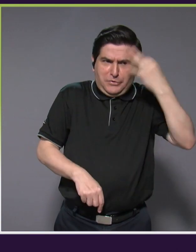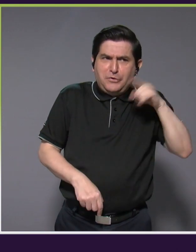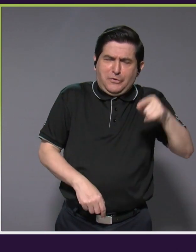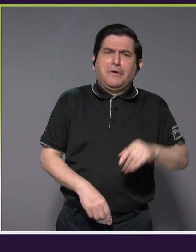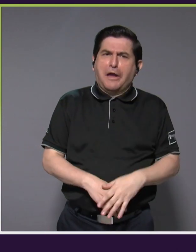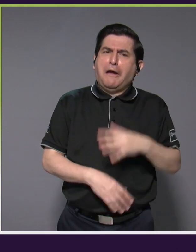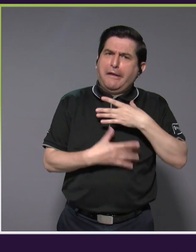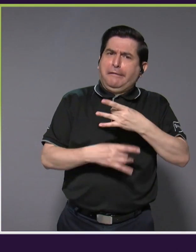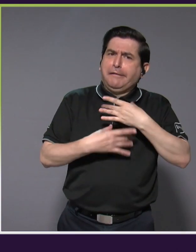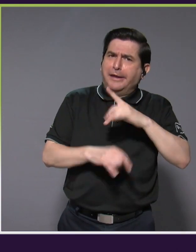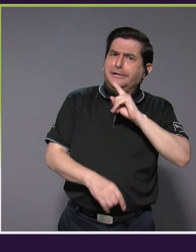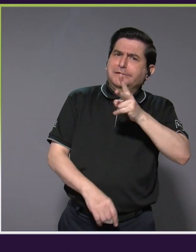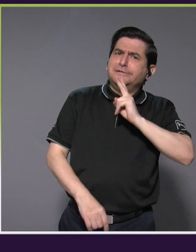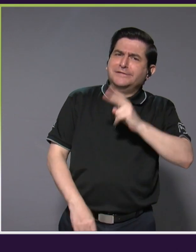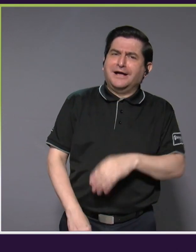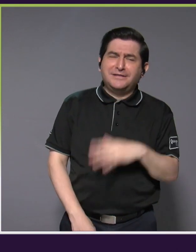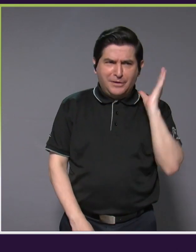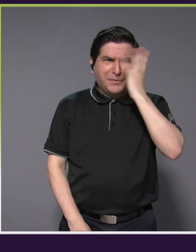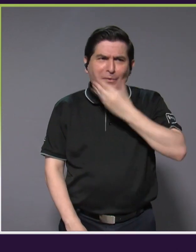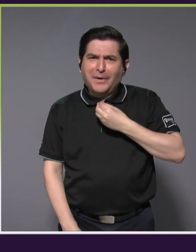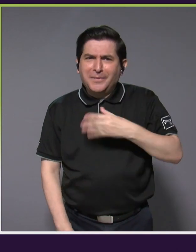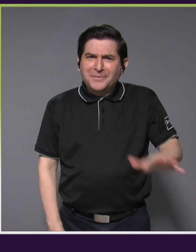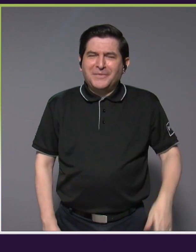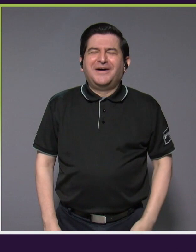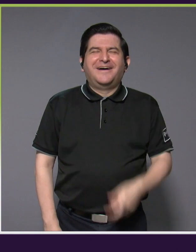atractivo. Ay. Está guapo, está guapo.